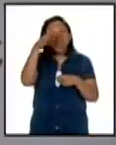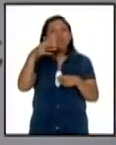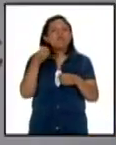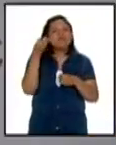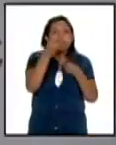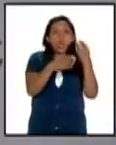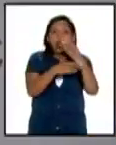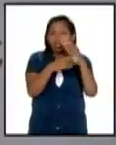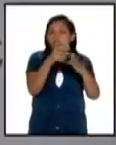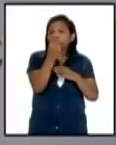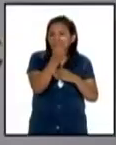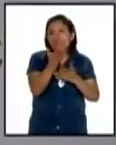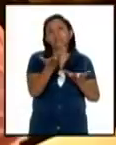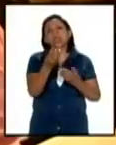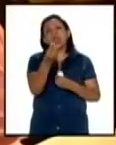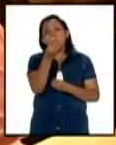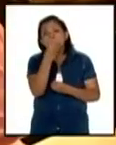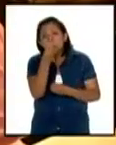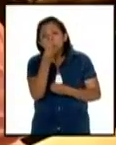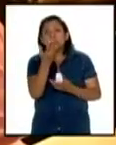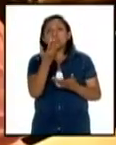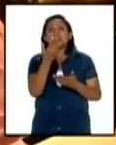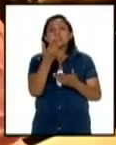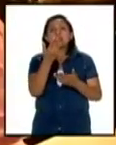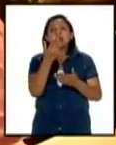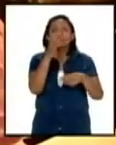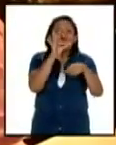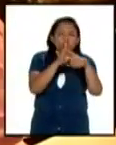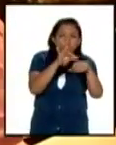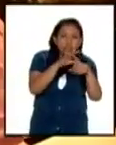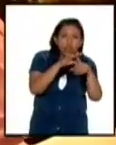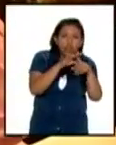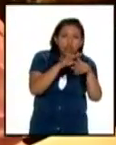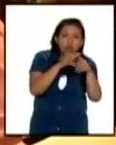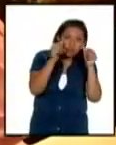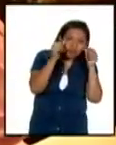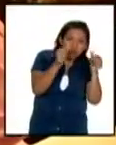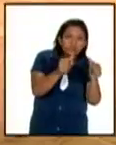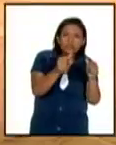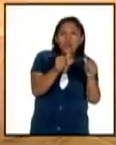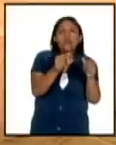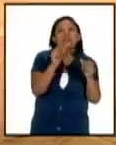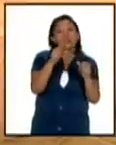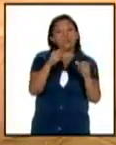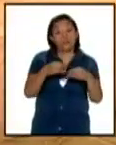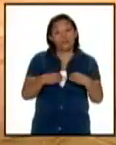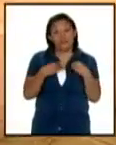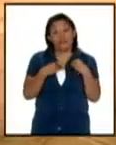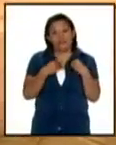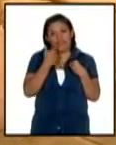vida: alimentación, atención médica, en fin, ganas de vivir.